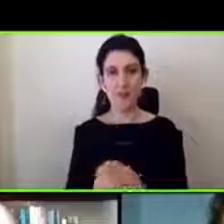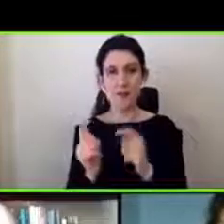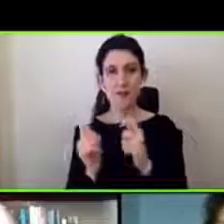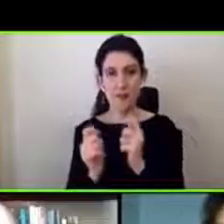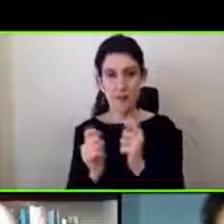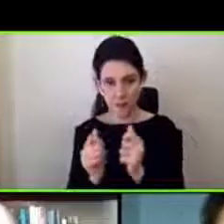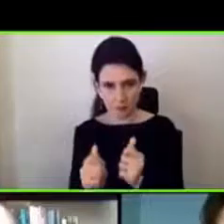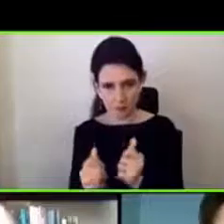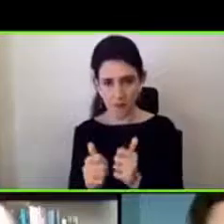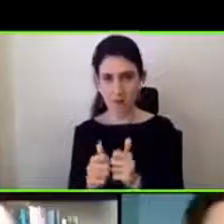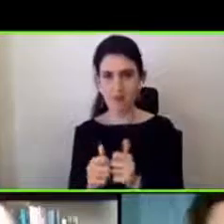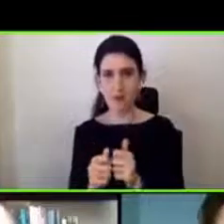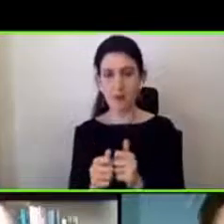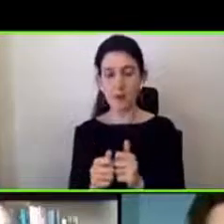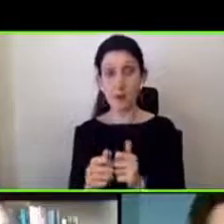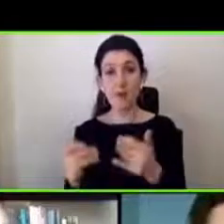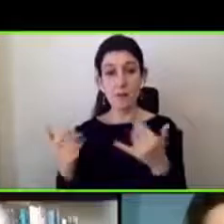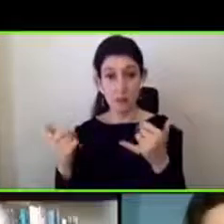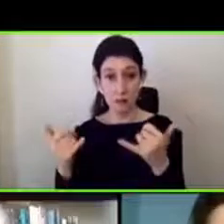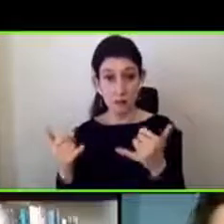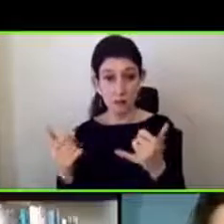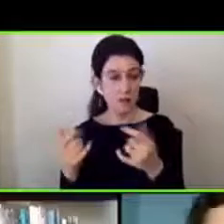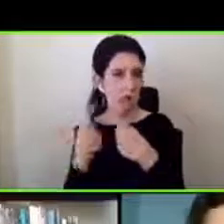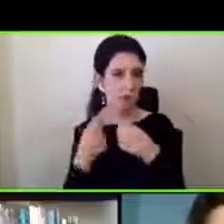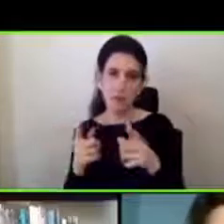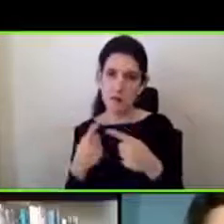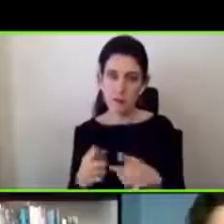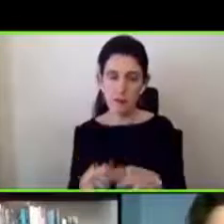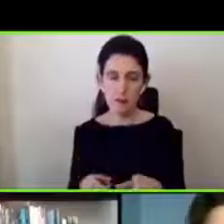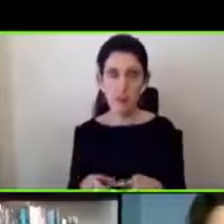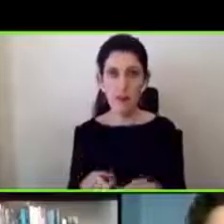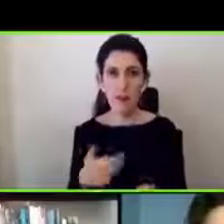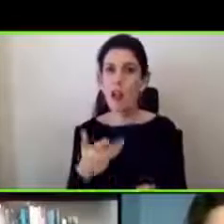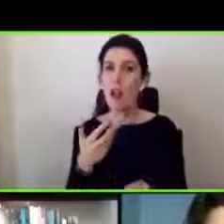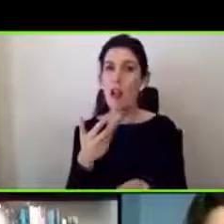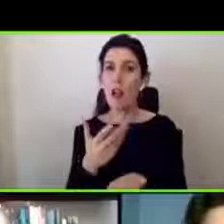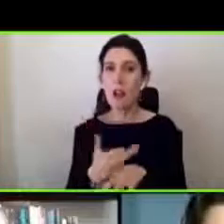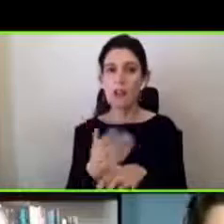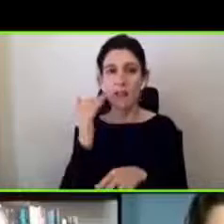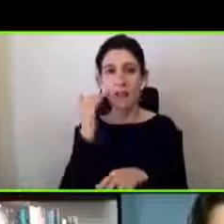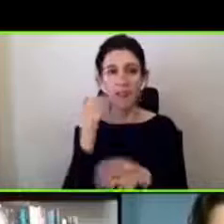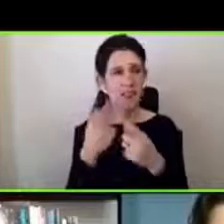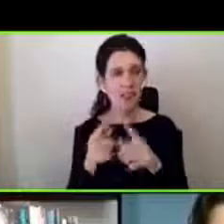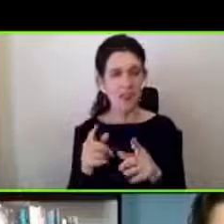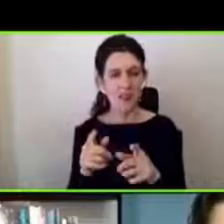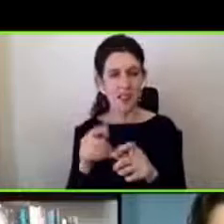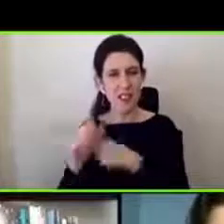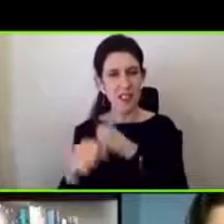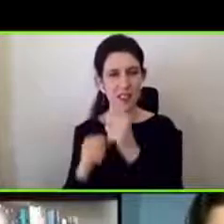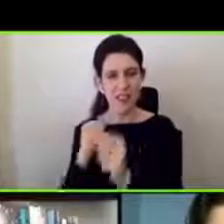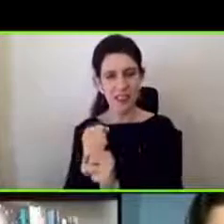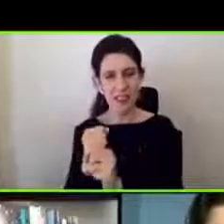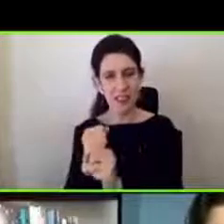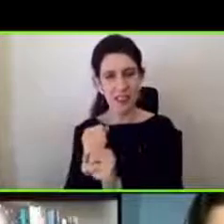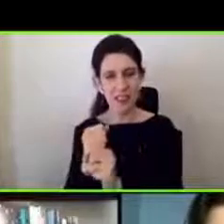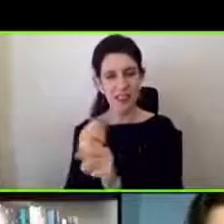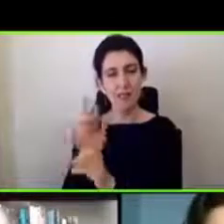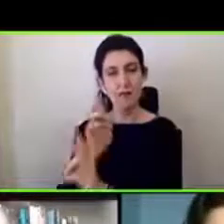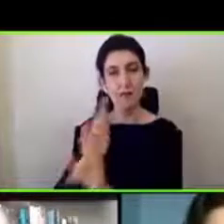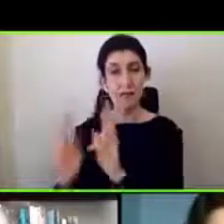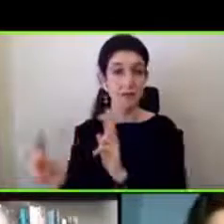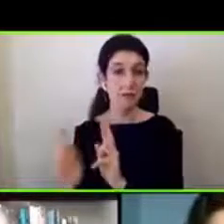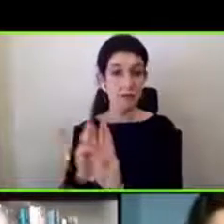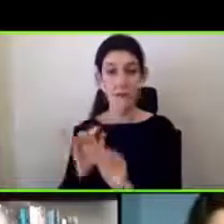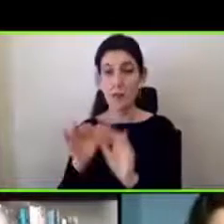calidad. Entonces, y juegos, distintos juegos, pues a veces hay niños de distintos grupos etarios interactuando en un